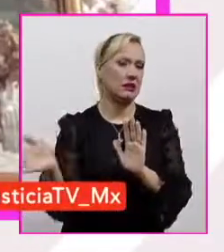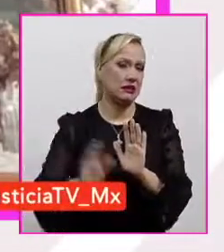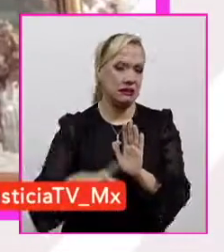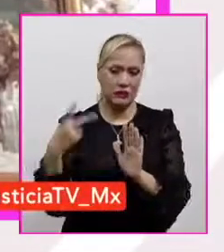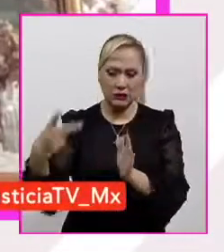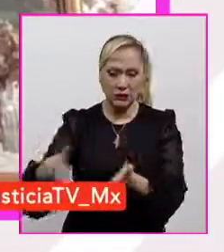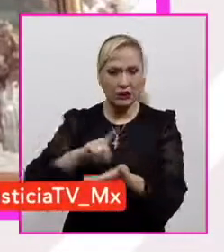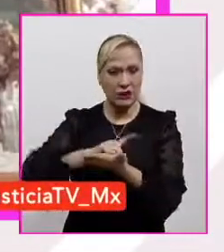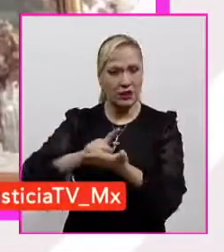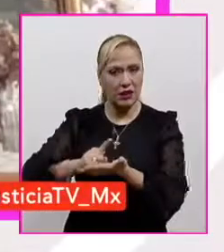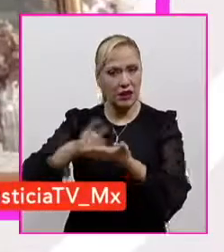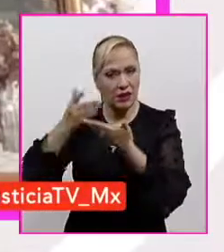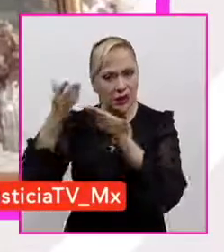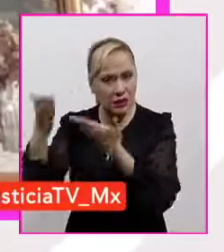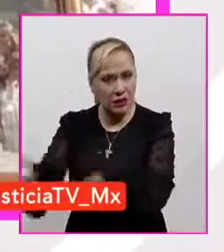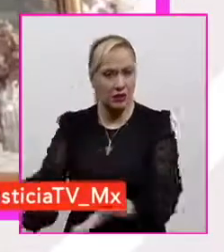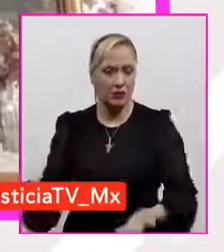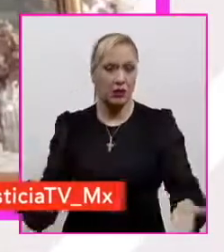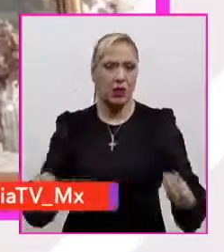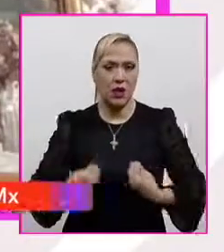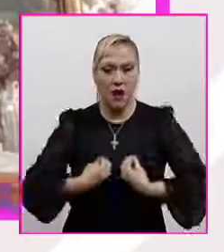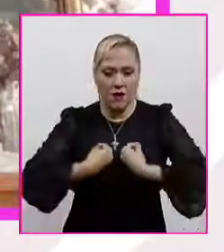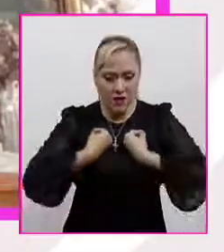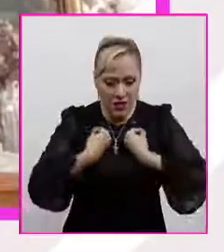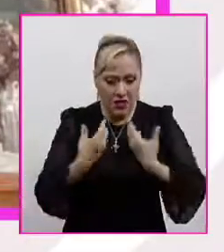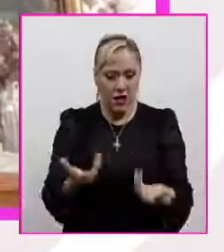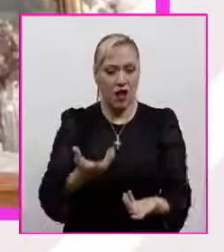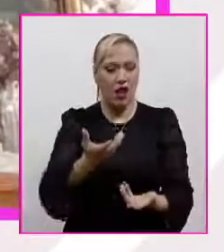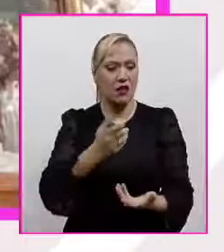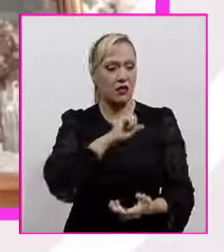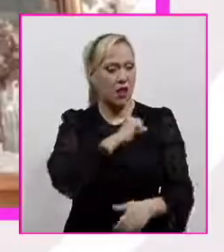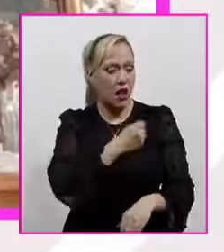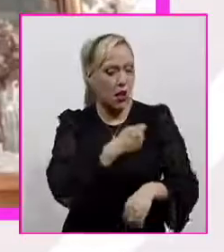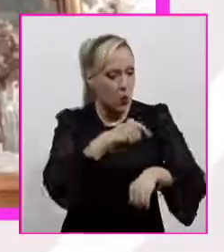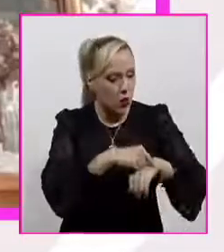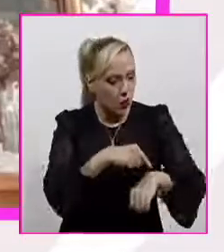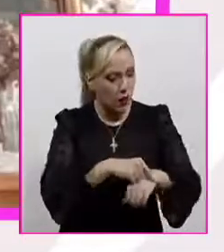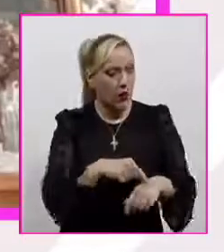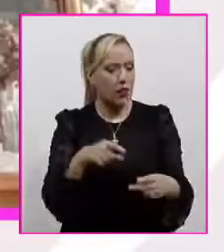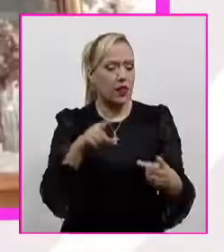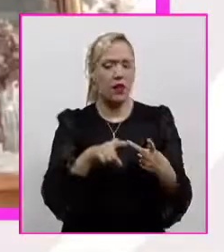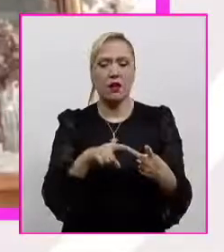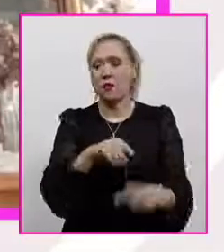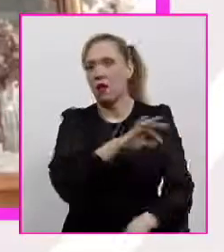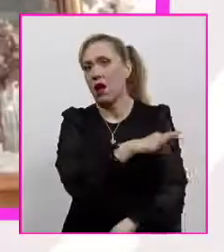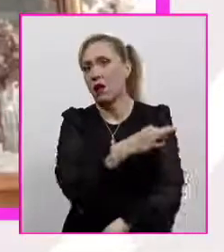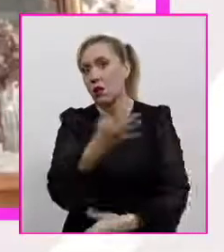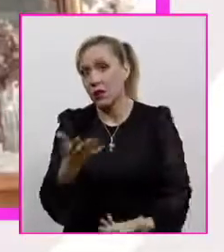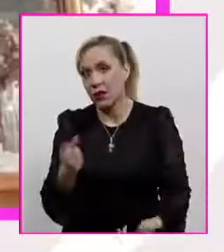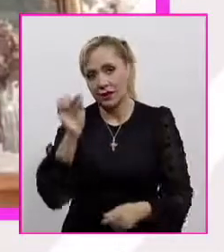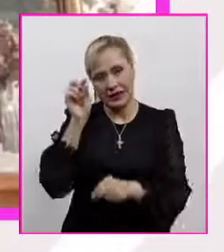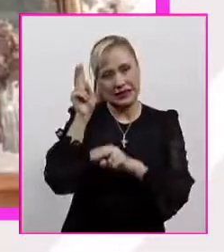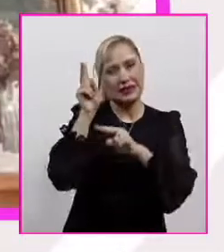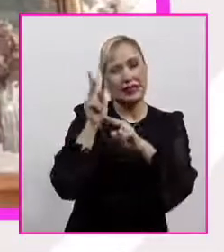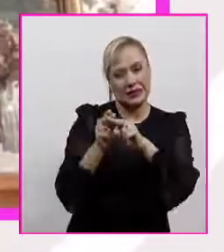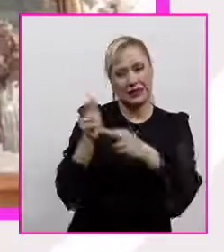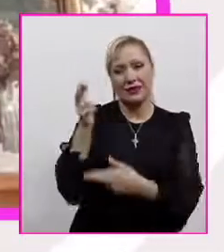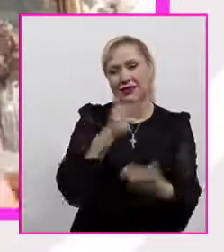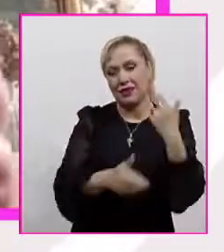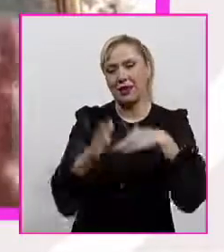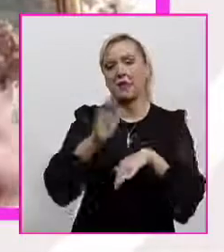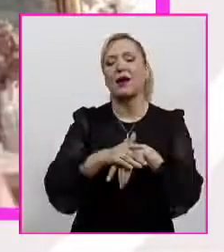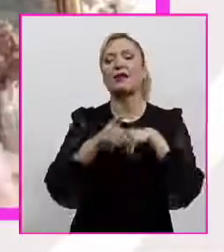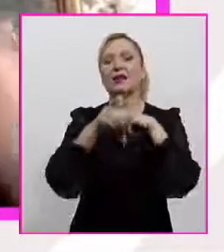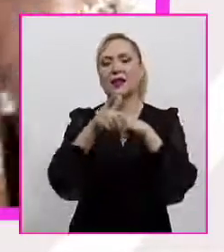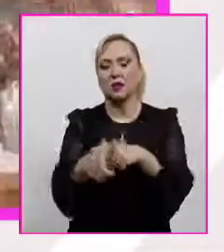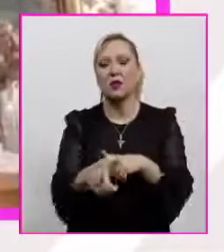trata de cuestiones relacionadas con la vida, ¿no? Con la salud. Como lo son las vacunas. Vamos a hacer un corte y regresamos justo para